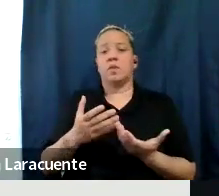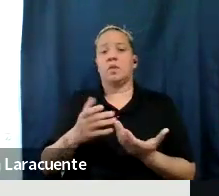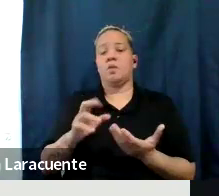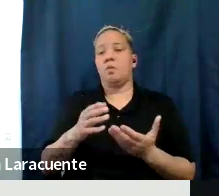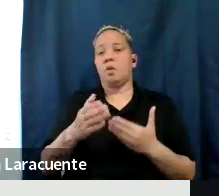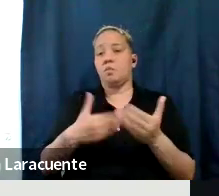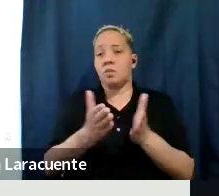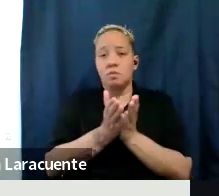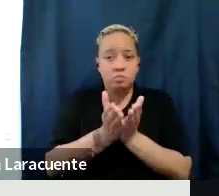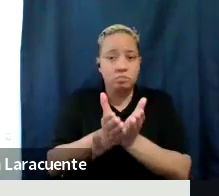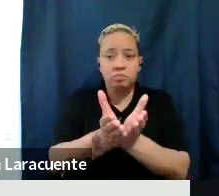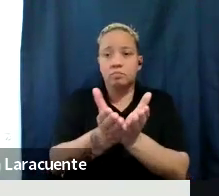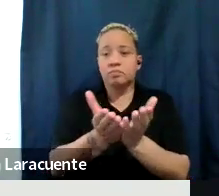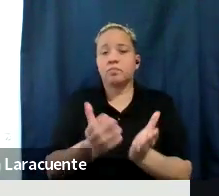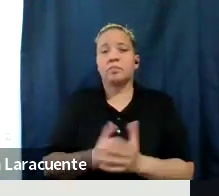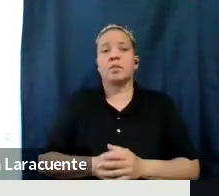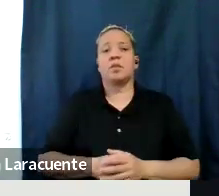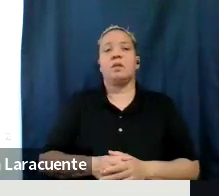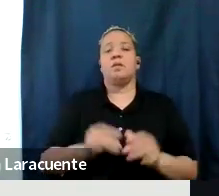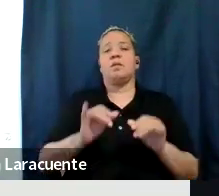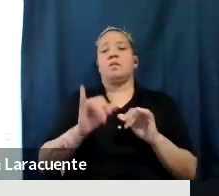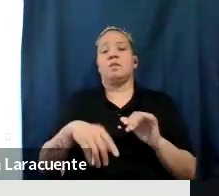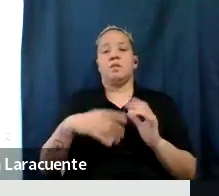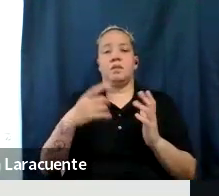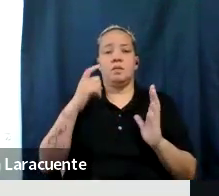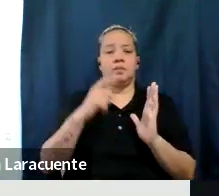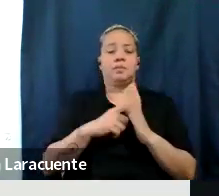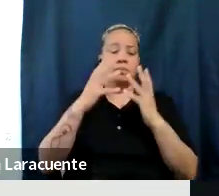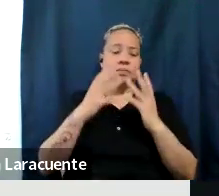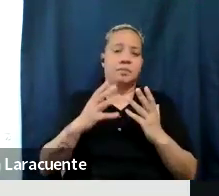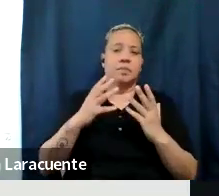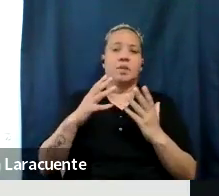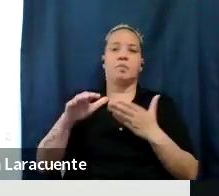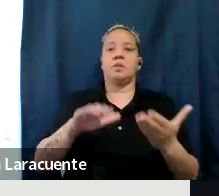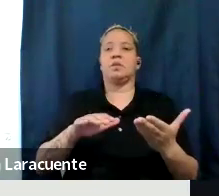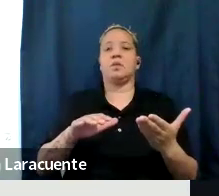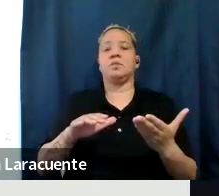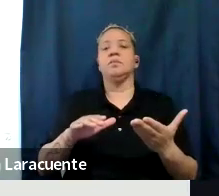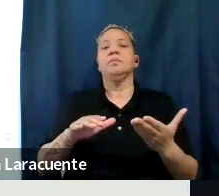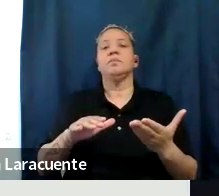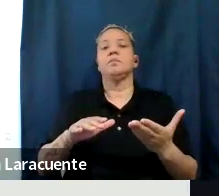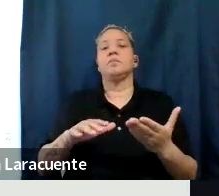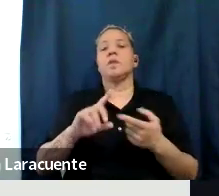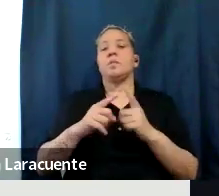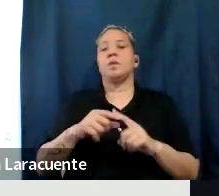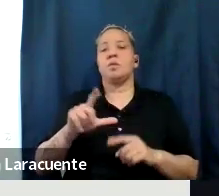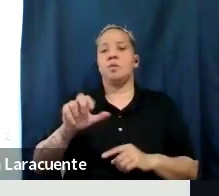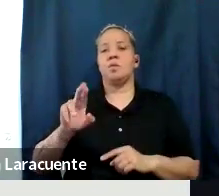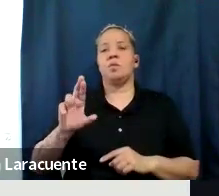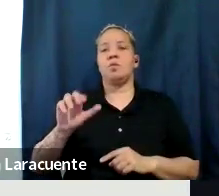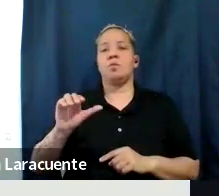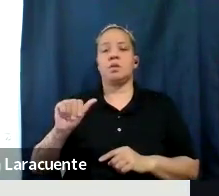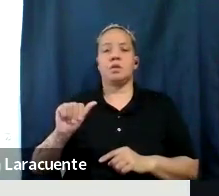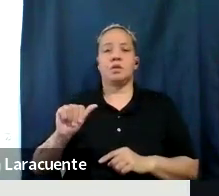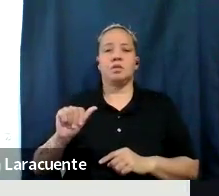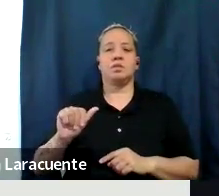barco. Es ahí cuando se entera de la trágica muerte de su querido y admirado Lorca, y él, bajo